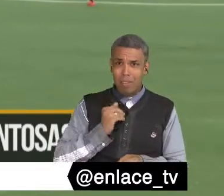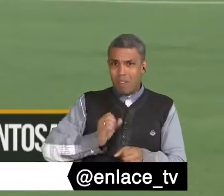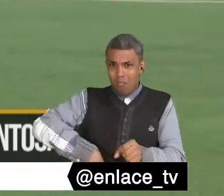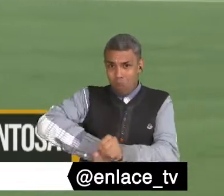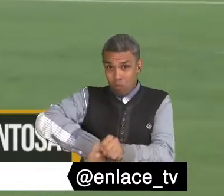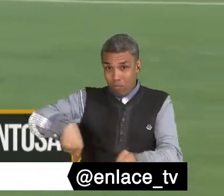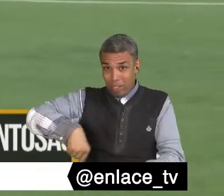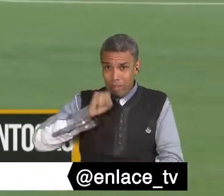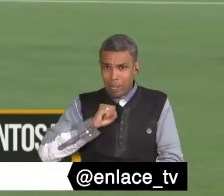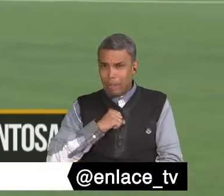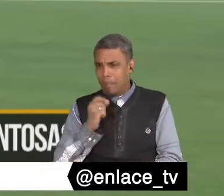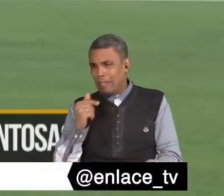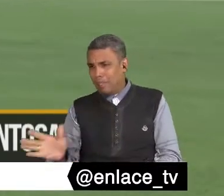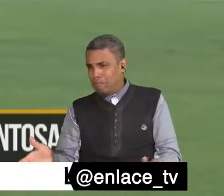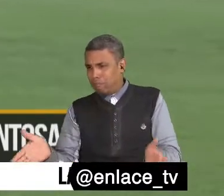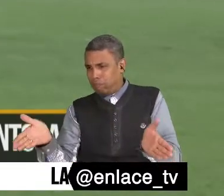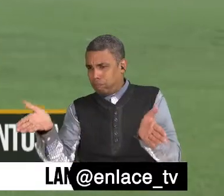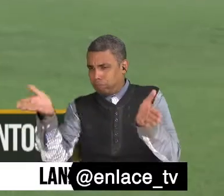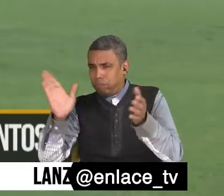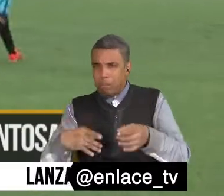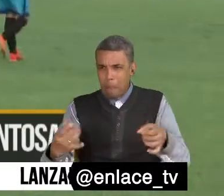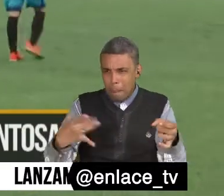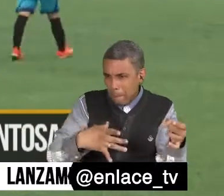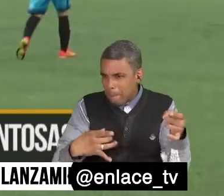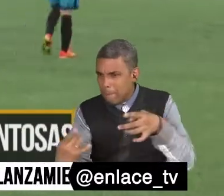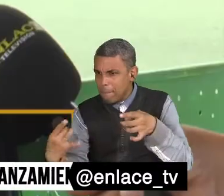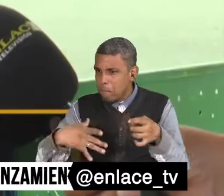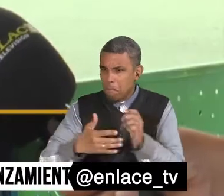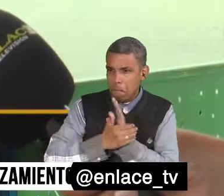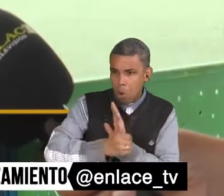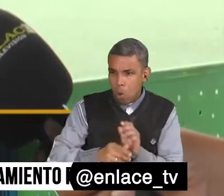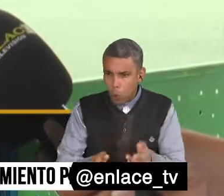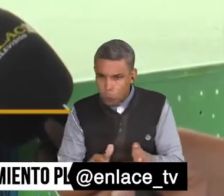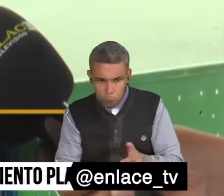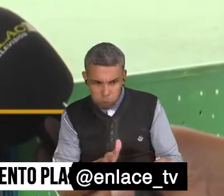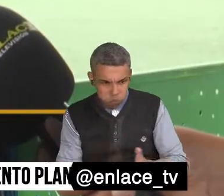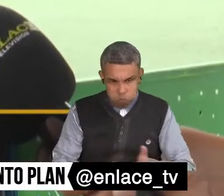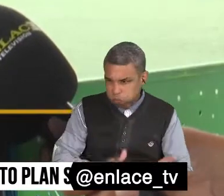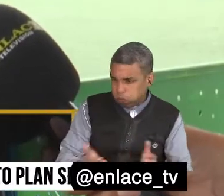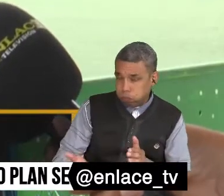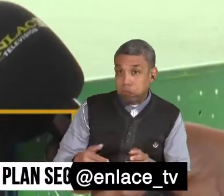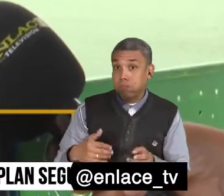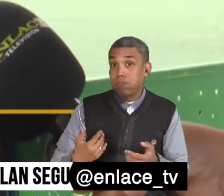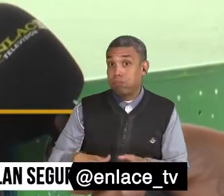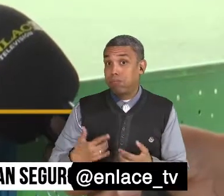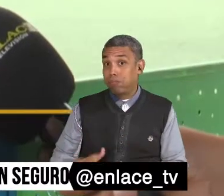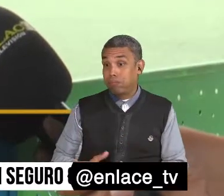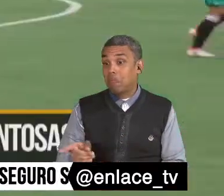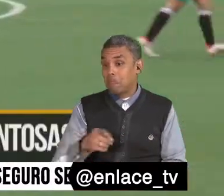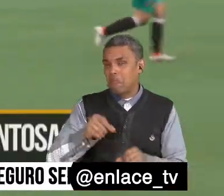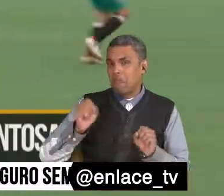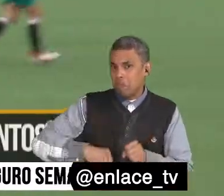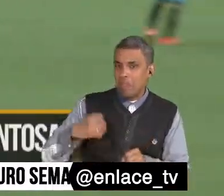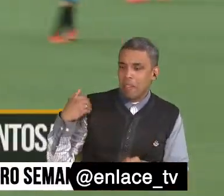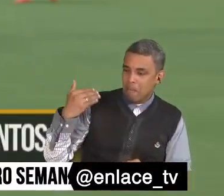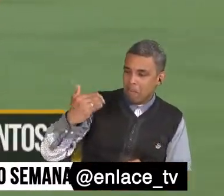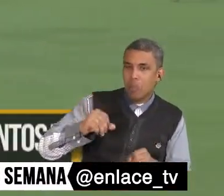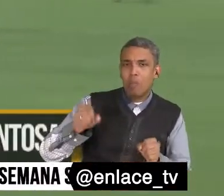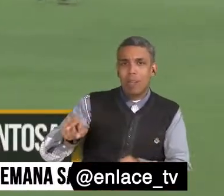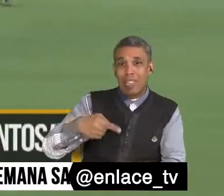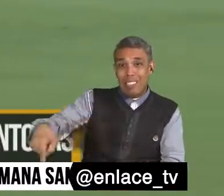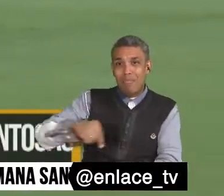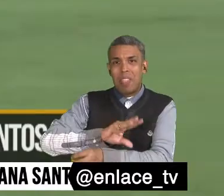muy sorprendida, hay chicas de un nivel bastante alto y creo que con más trabajo pueden llegar al fútbol profesional. Buen nivel técnico es el